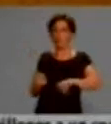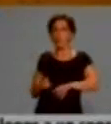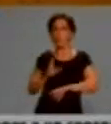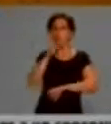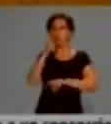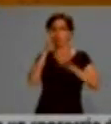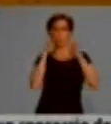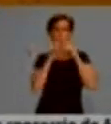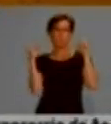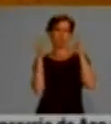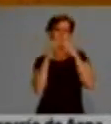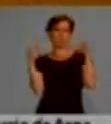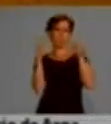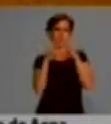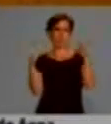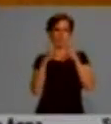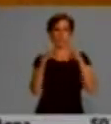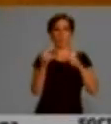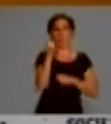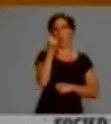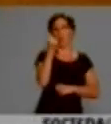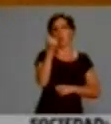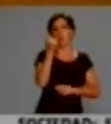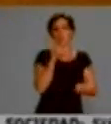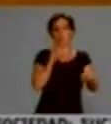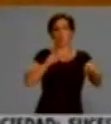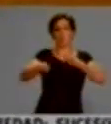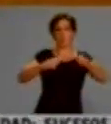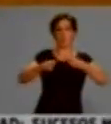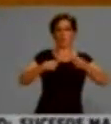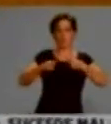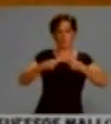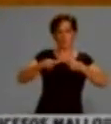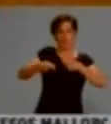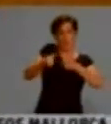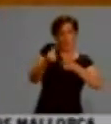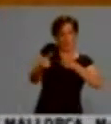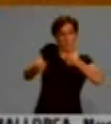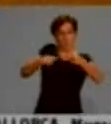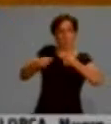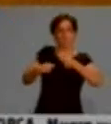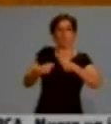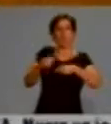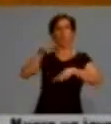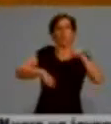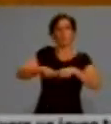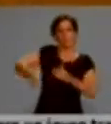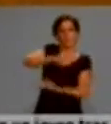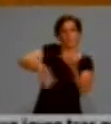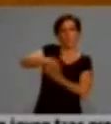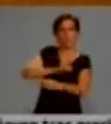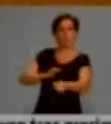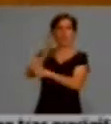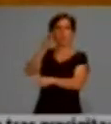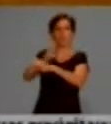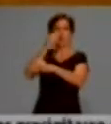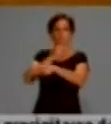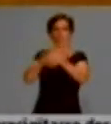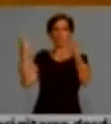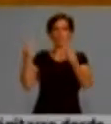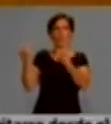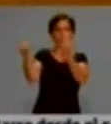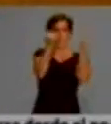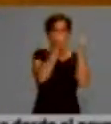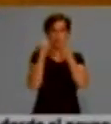concubinato permanente entre un capitalismo parasitario que vive de las concesiones públicas del poder y unos partidos, no